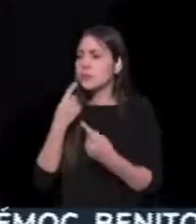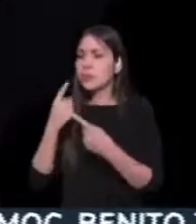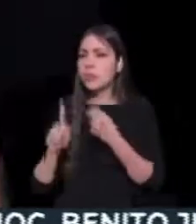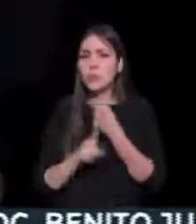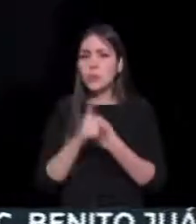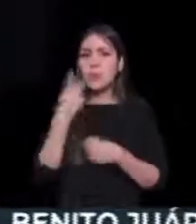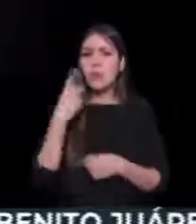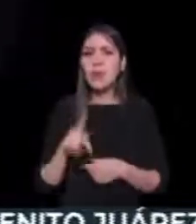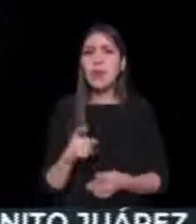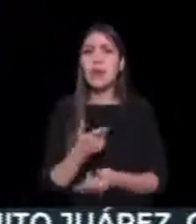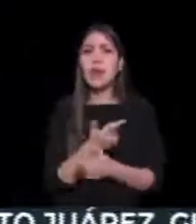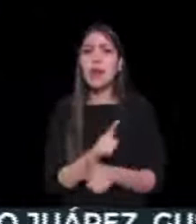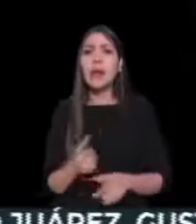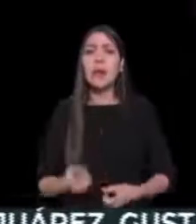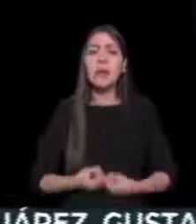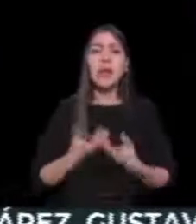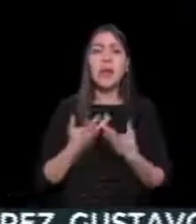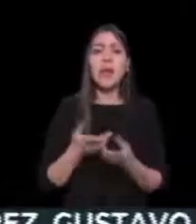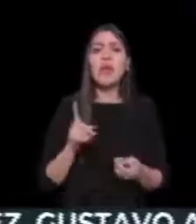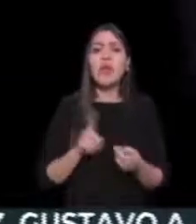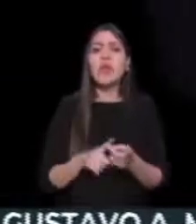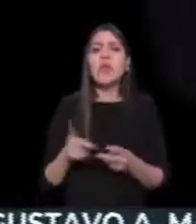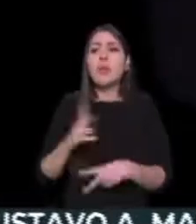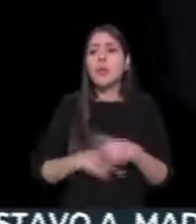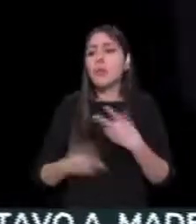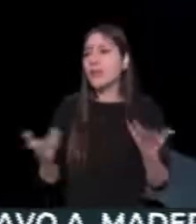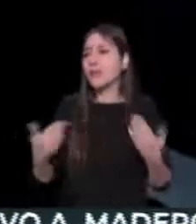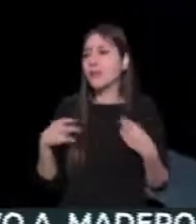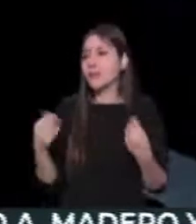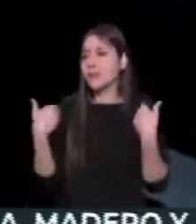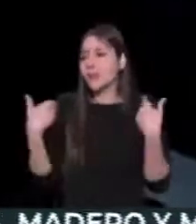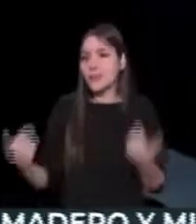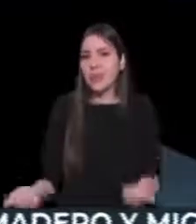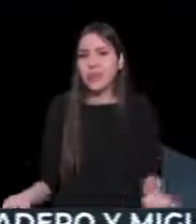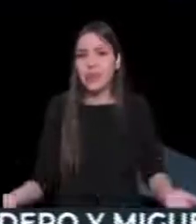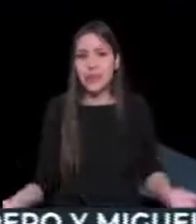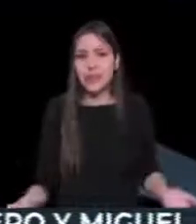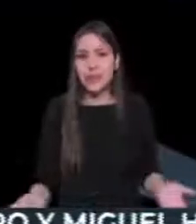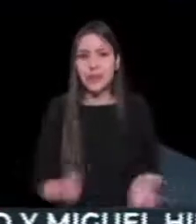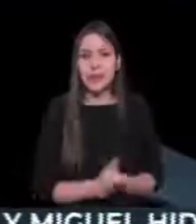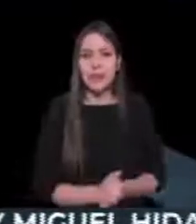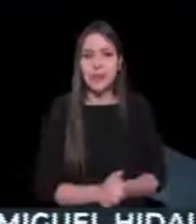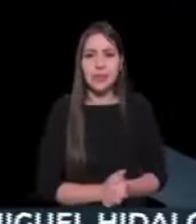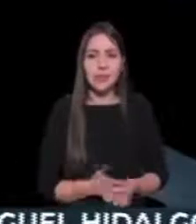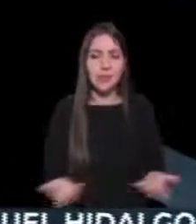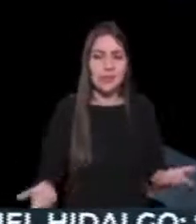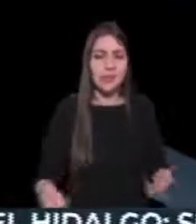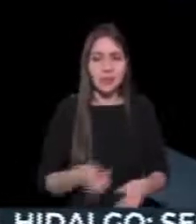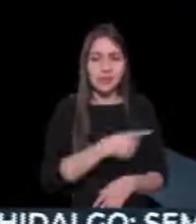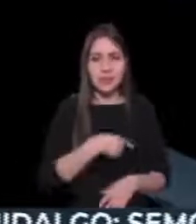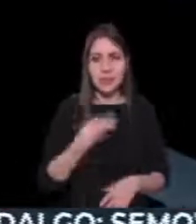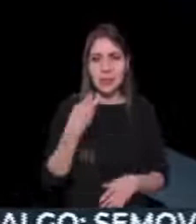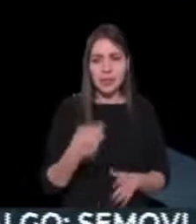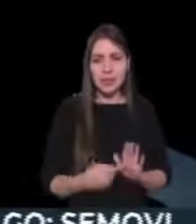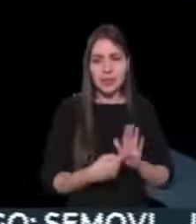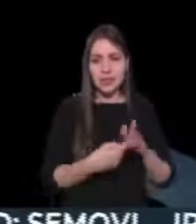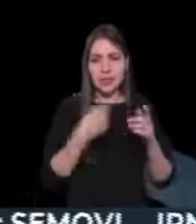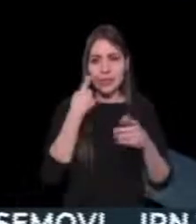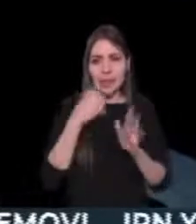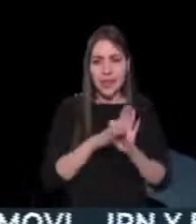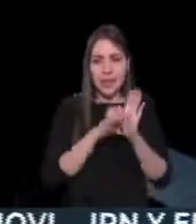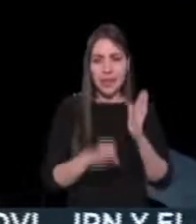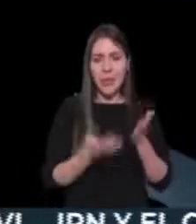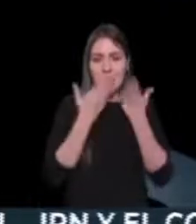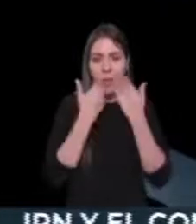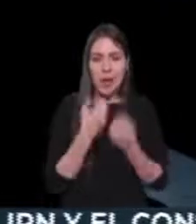falta de libertad de expresión? Ahí es lo que yo nunca he entendido. O sea, el propio ejercicio, el propio ejemplo es muestra de la libertad de expresión. No, Sí, así